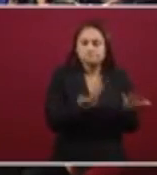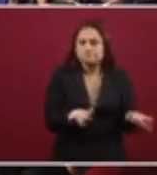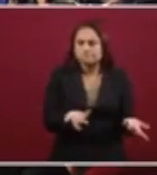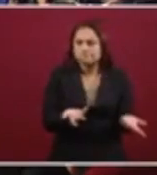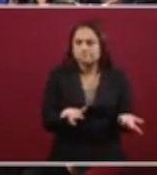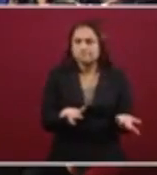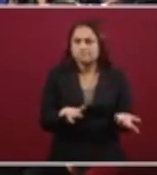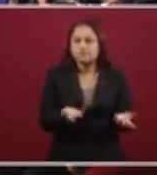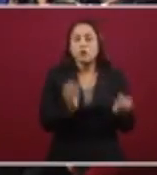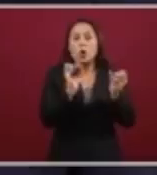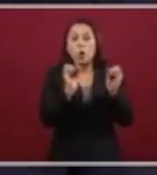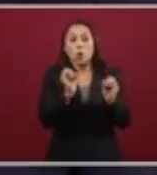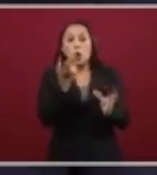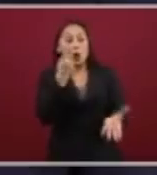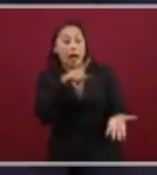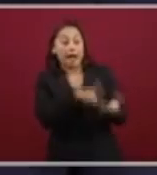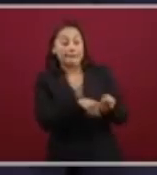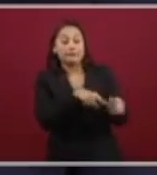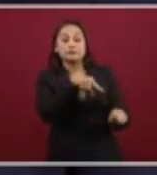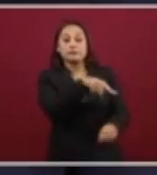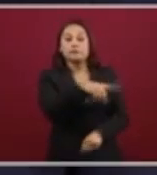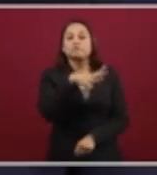por actos de corrupción,